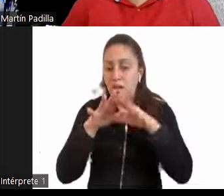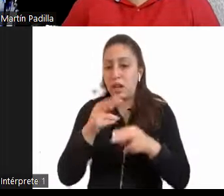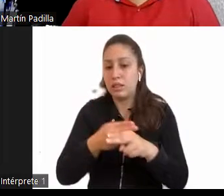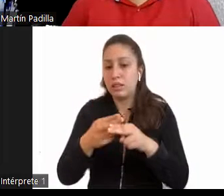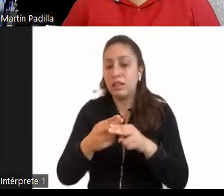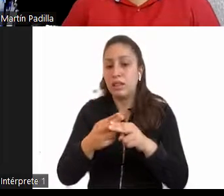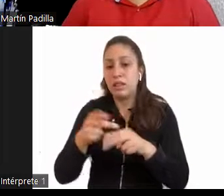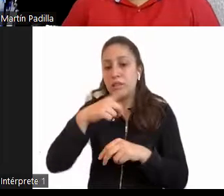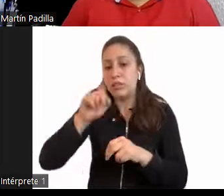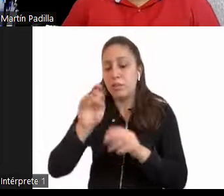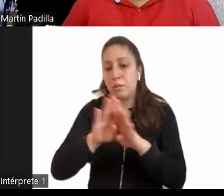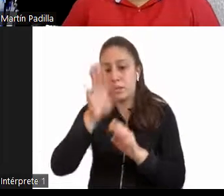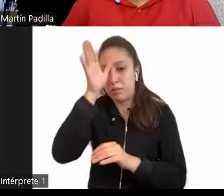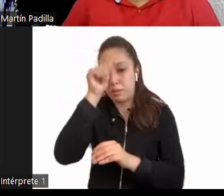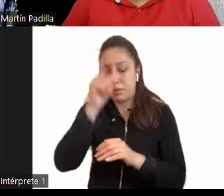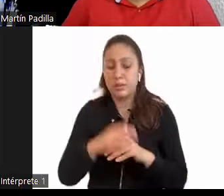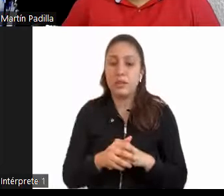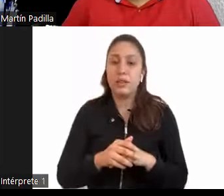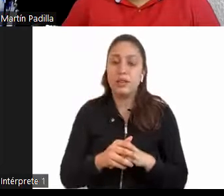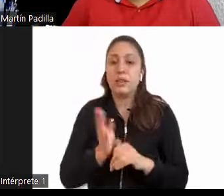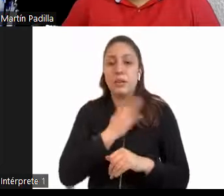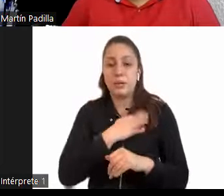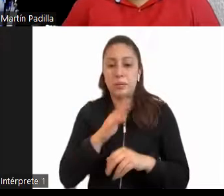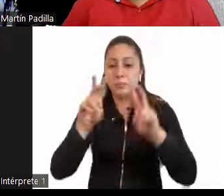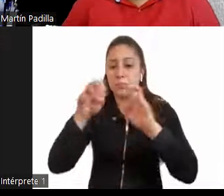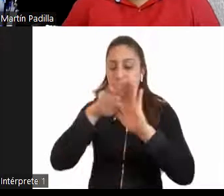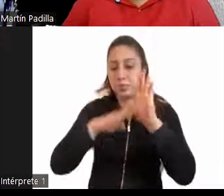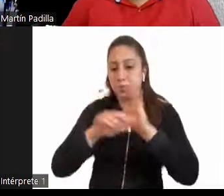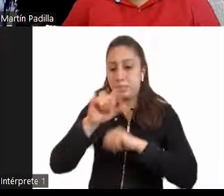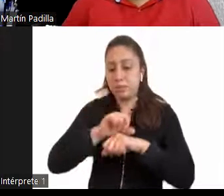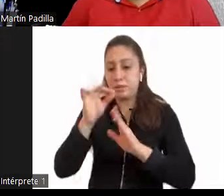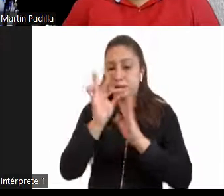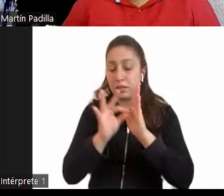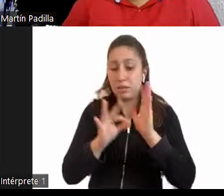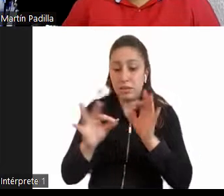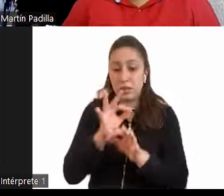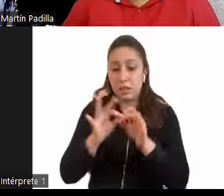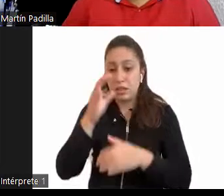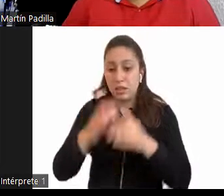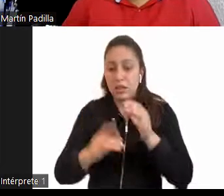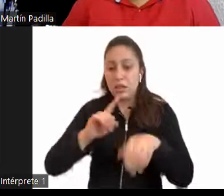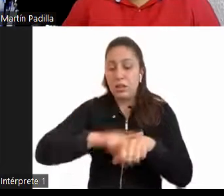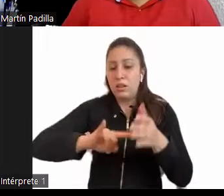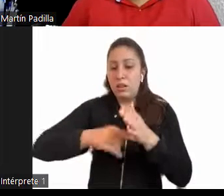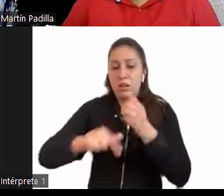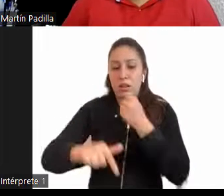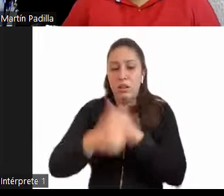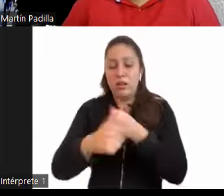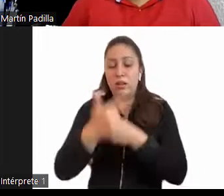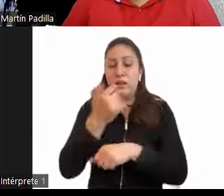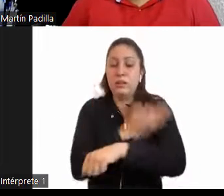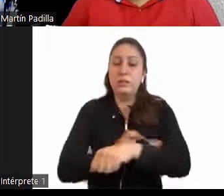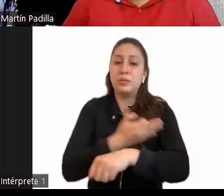convengan ustedes. Una vez agotados los asuntos en cartera y siendo las 12 horas con 18 minutos del